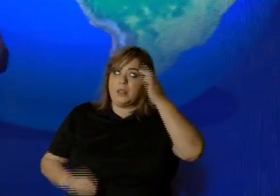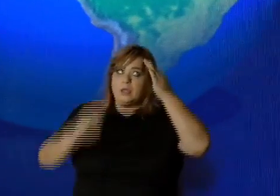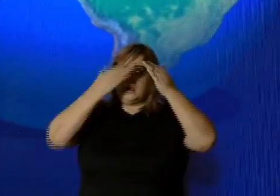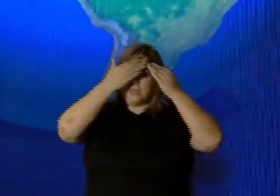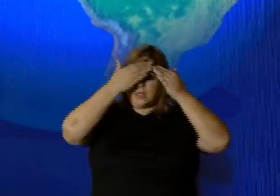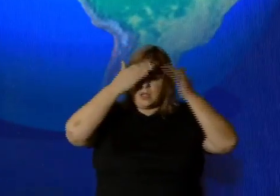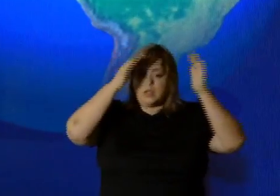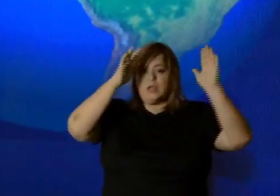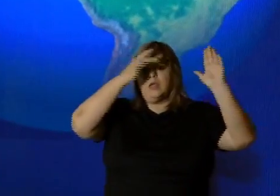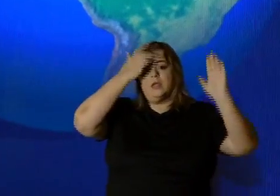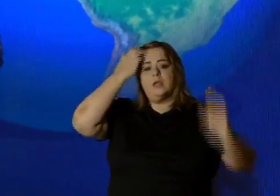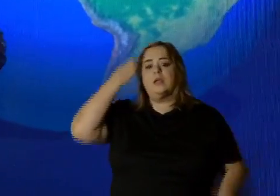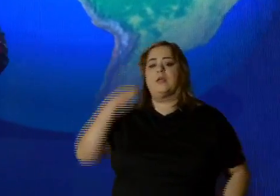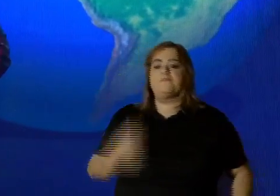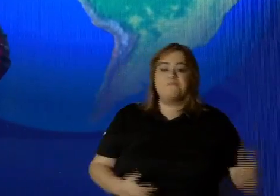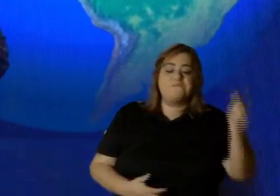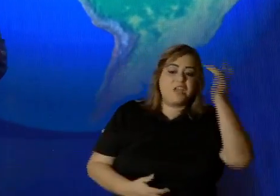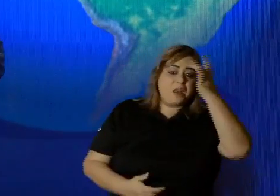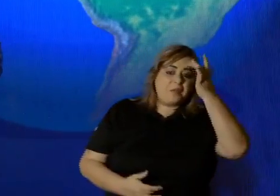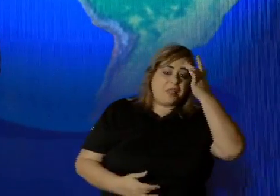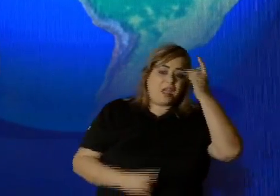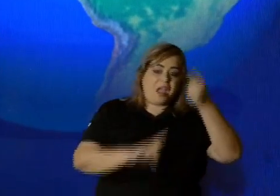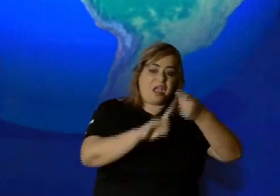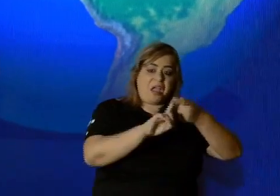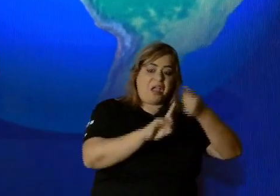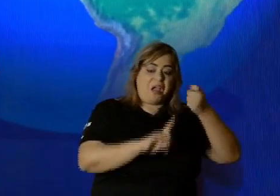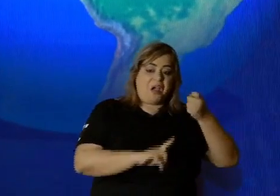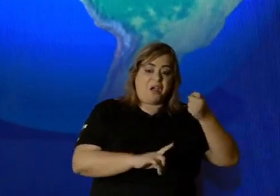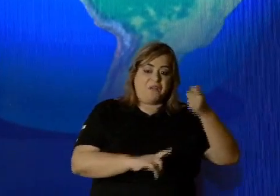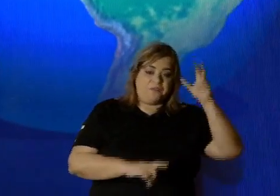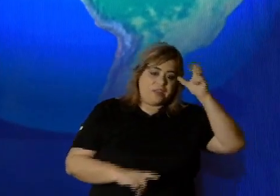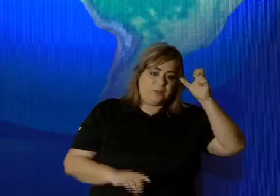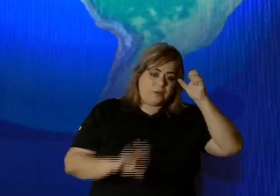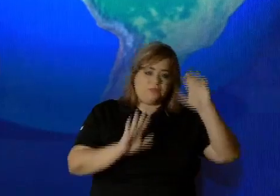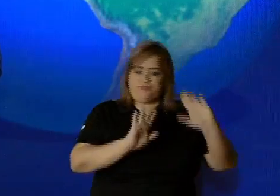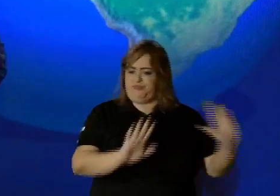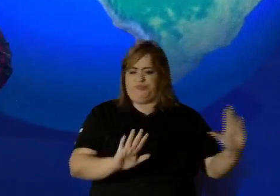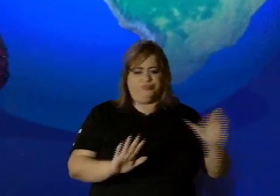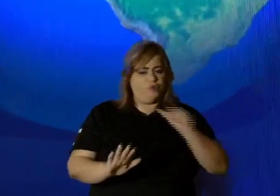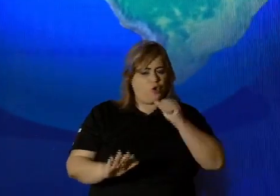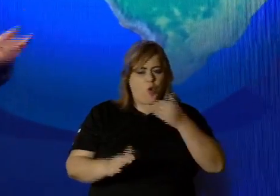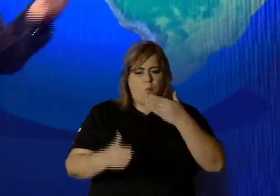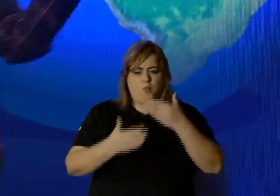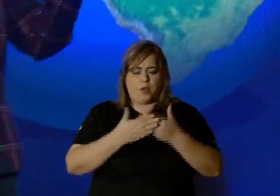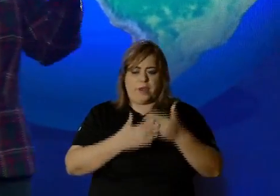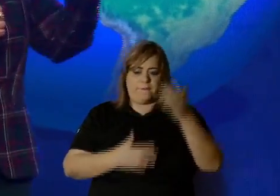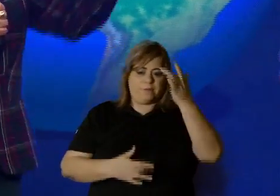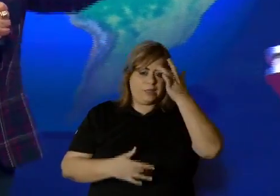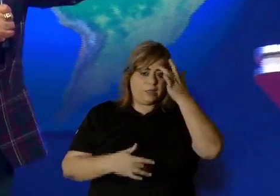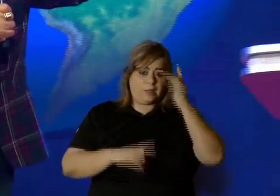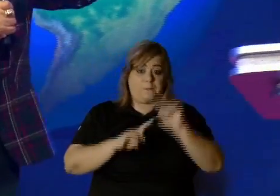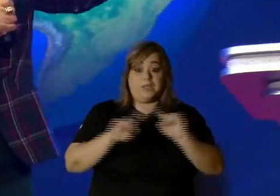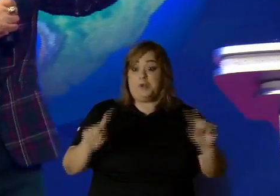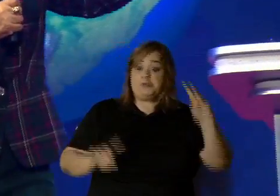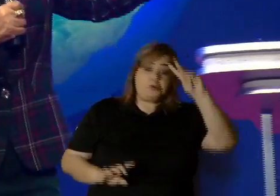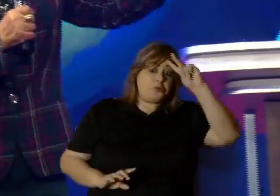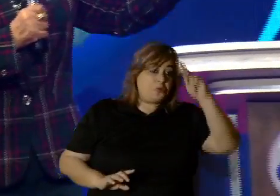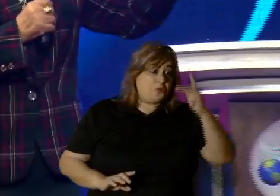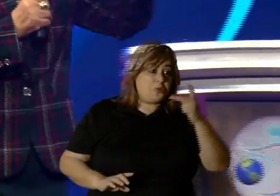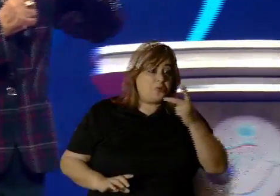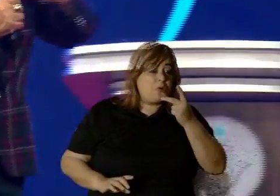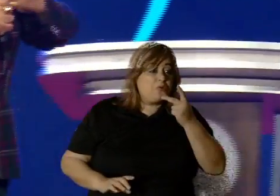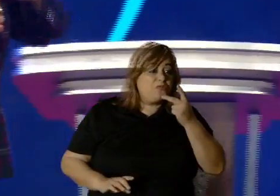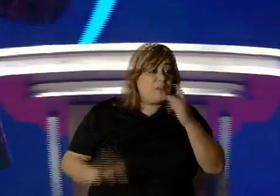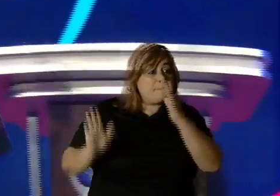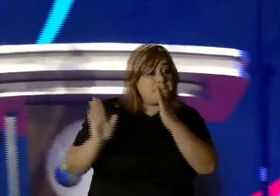Porque hay gente que dice la enfermedad es del diablo y no es buena la enfermedad. Claro que no, el que ha estado enfermo sabe que no es buena. Pero como yo no conozco los designios de Dios,